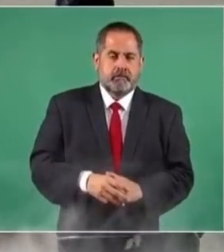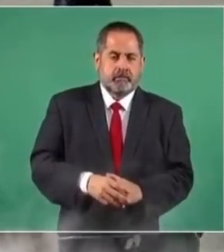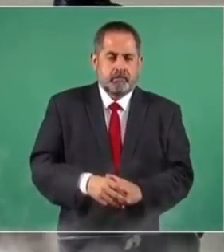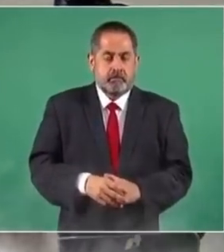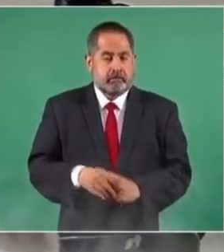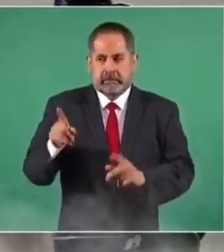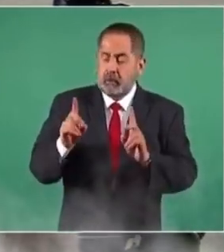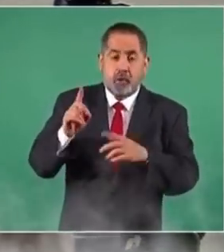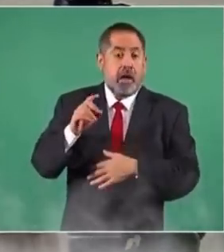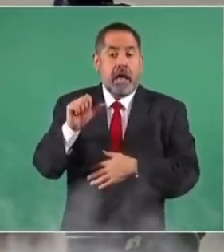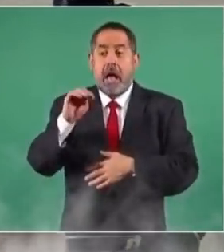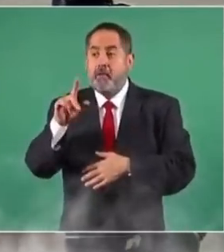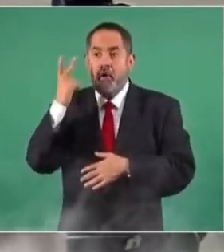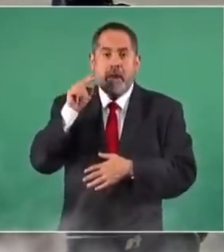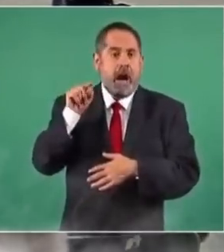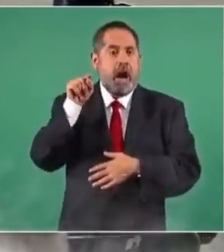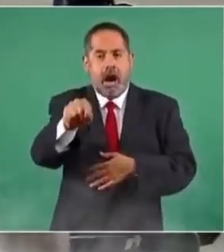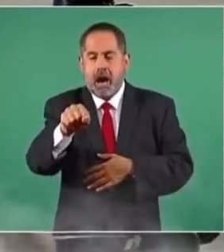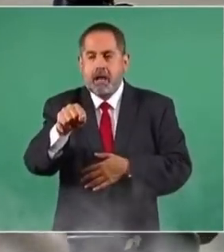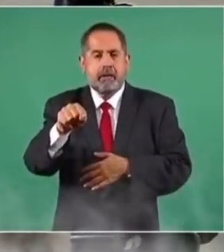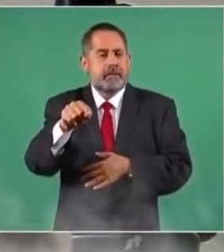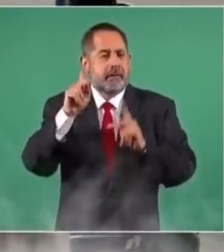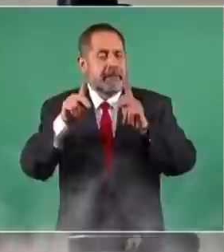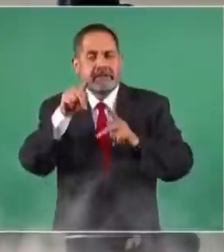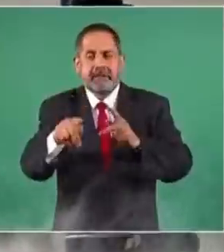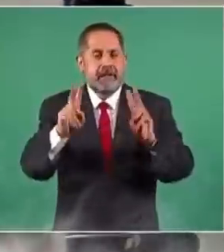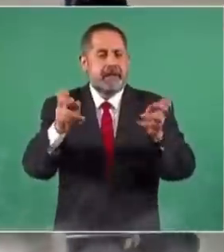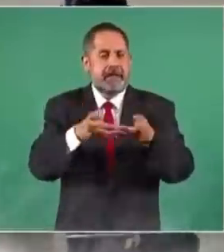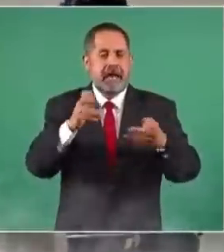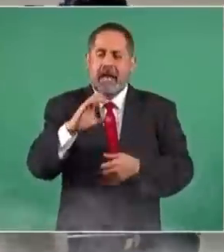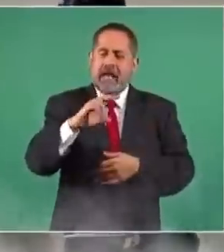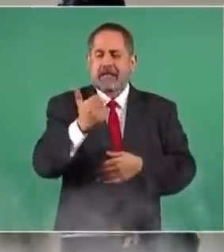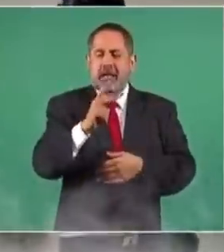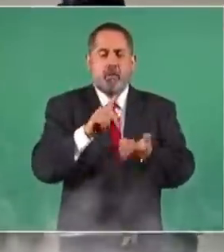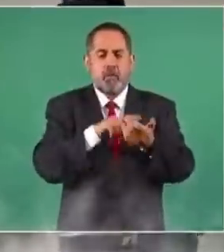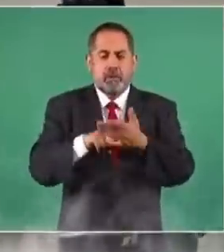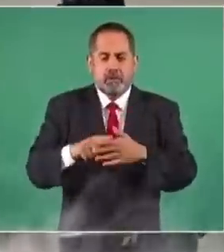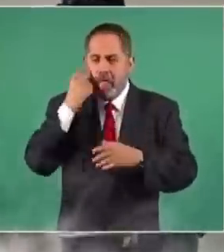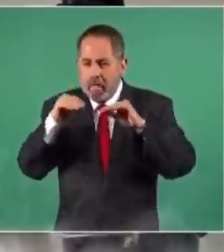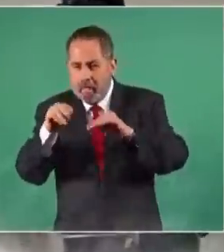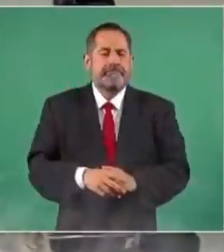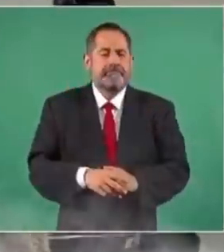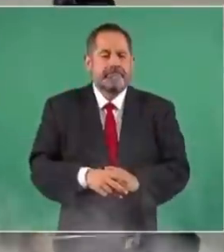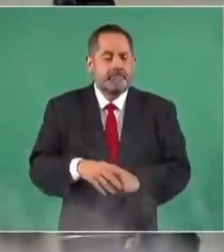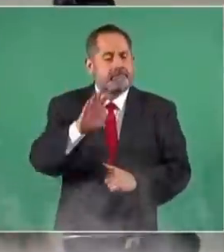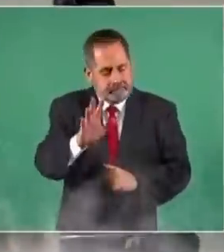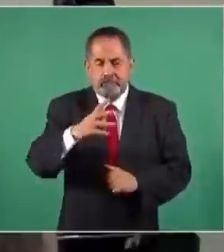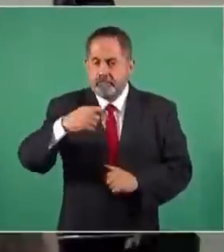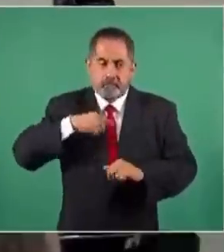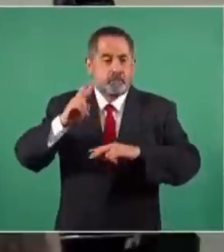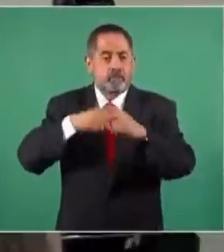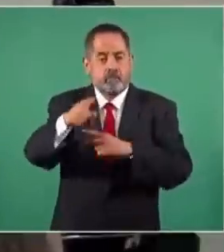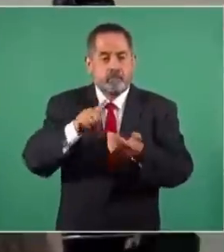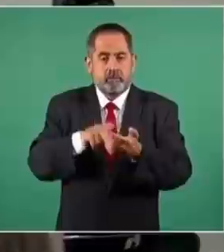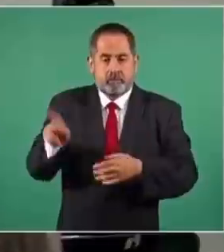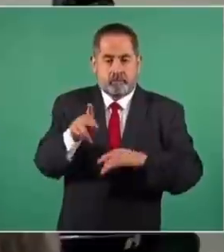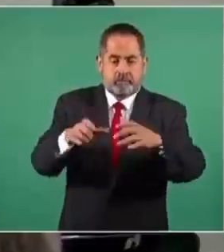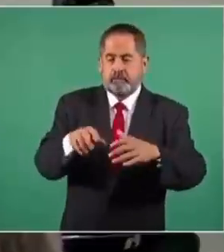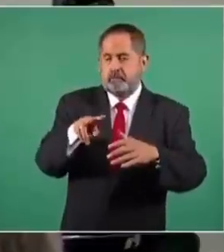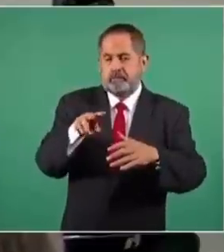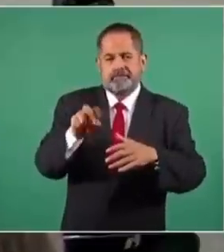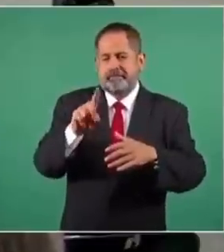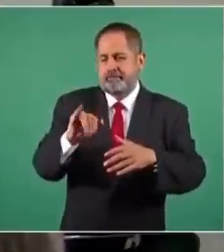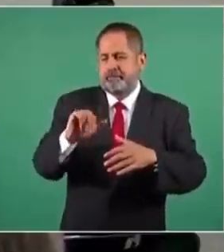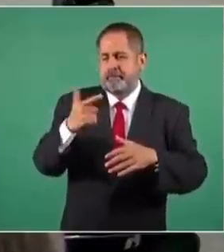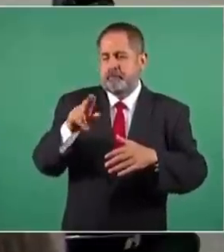El polémico viaje de López Obrador a la tierra del Chapo. Y entre comillas, voy a supervisar caminos. Voy a Badiraguato, porque estamos